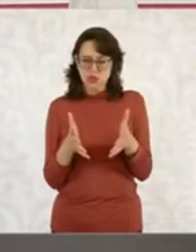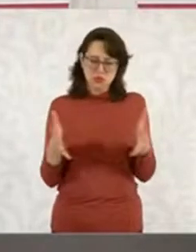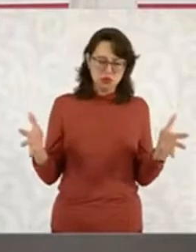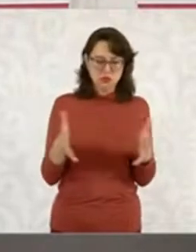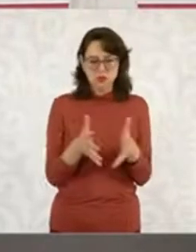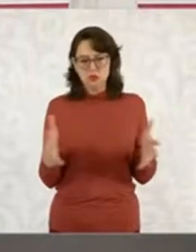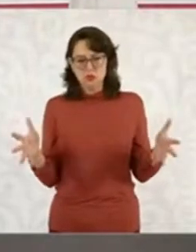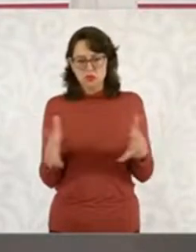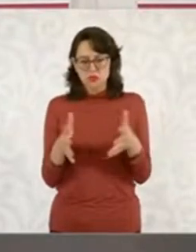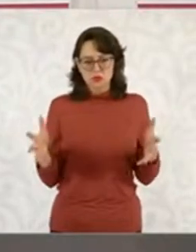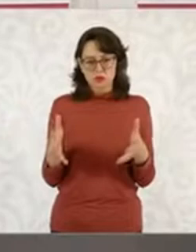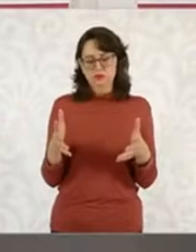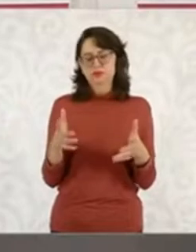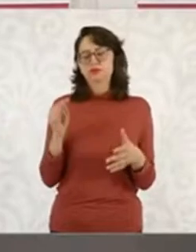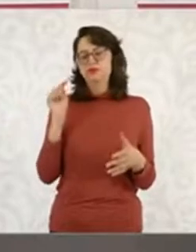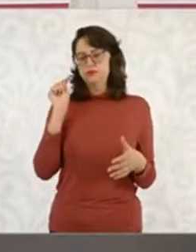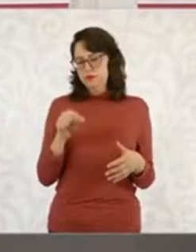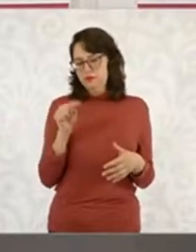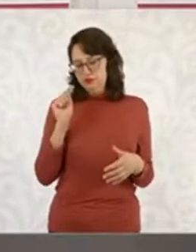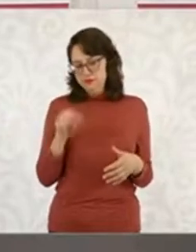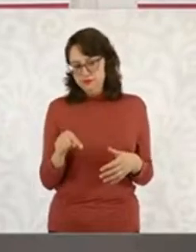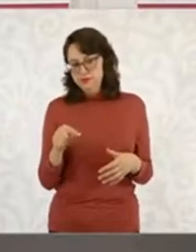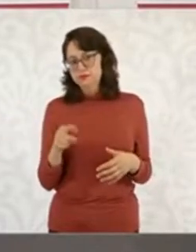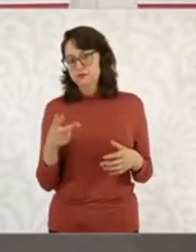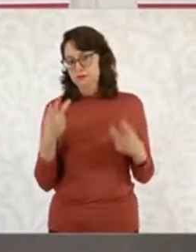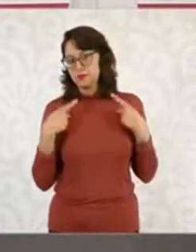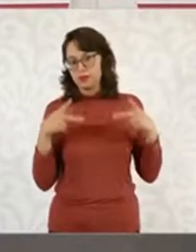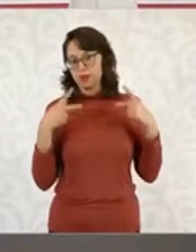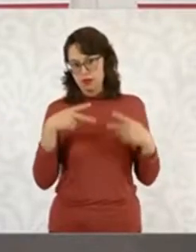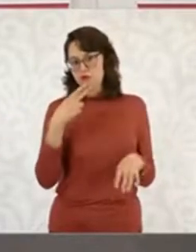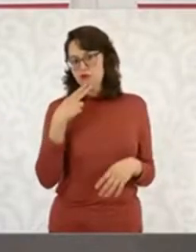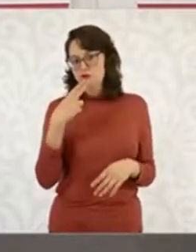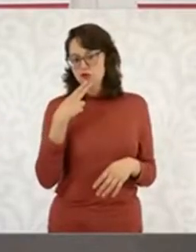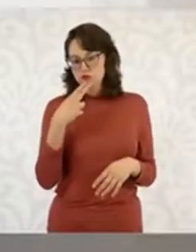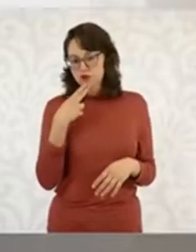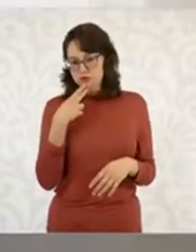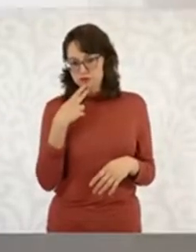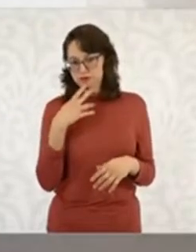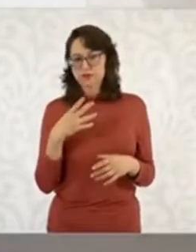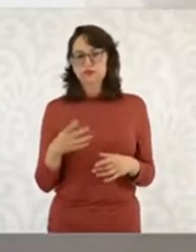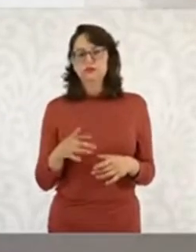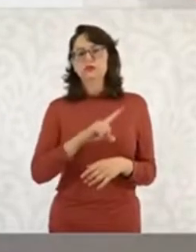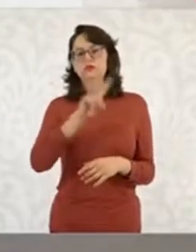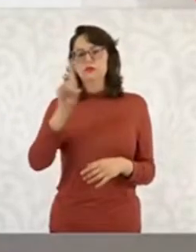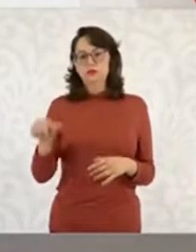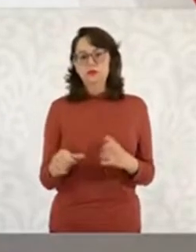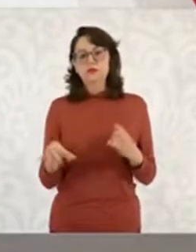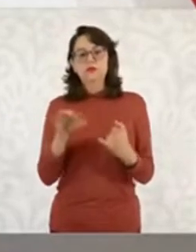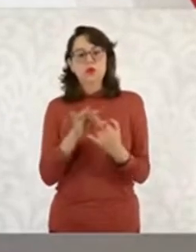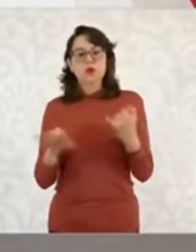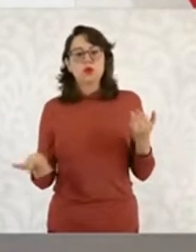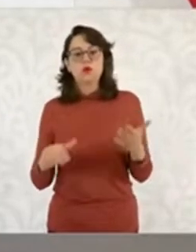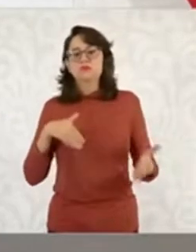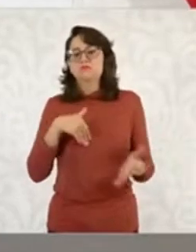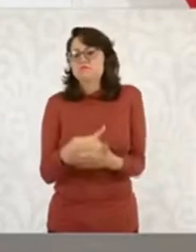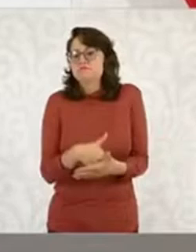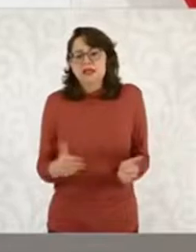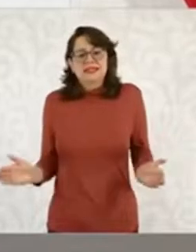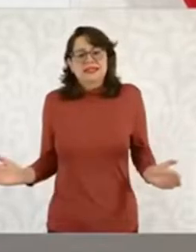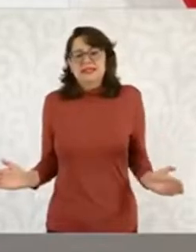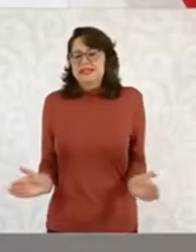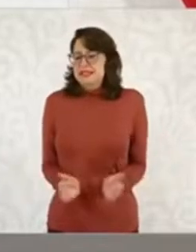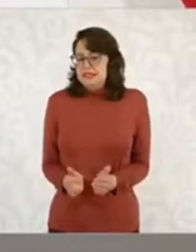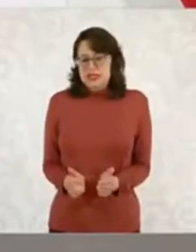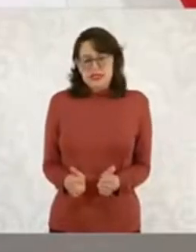o tenemos la expectativa de que tengan una demanda razonablemente alta. Y después también estaciones de baja demanda que